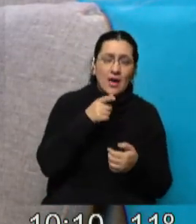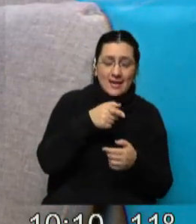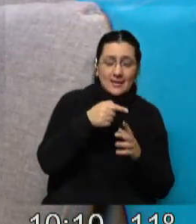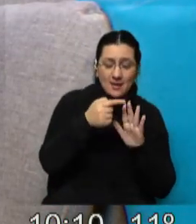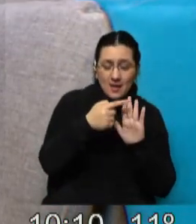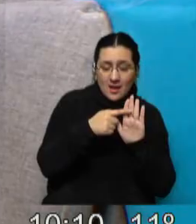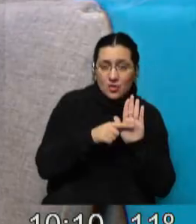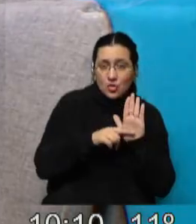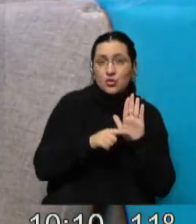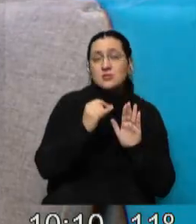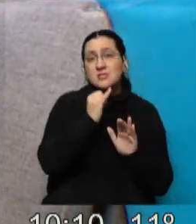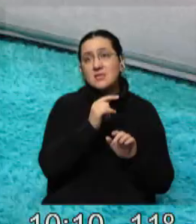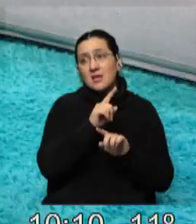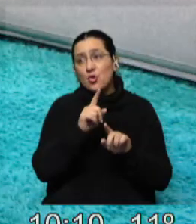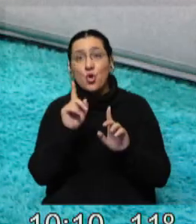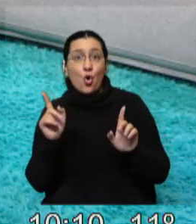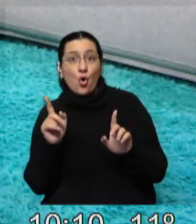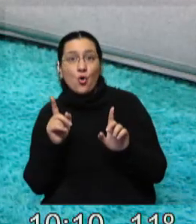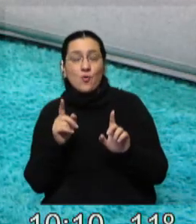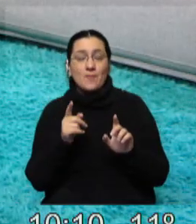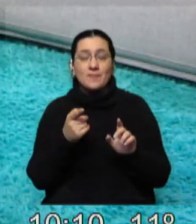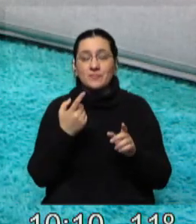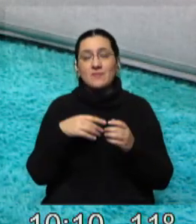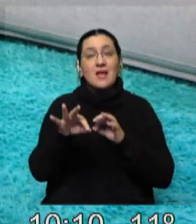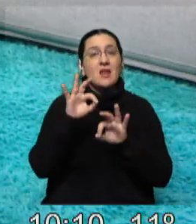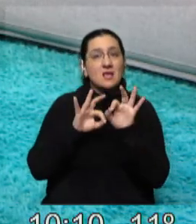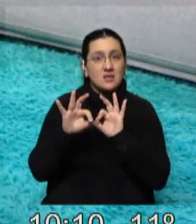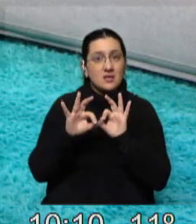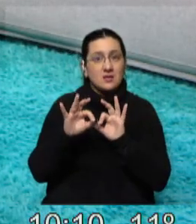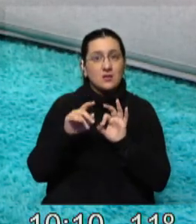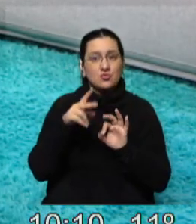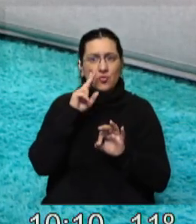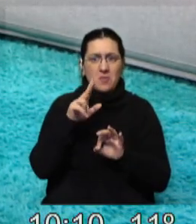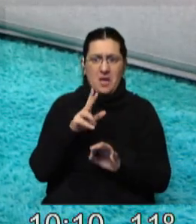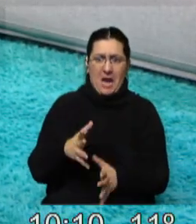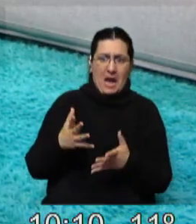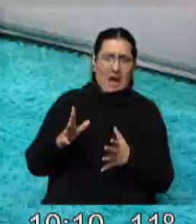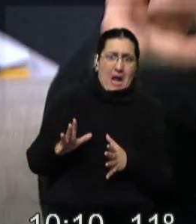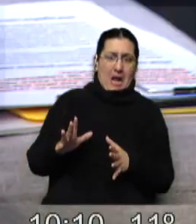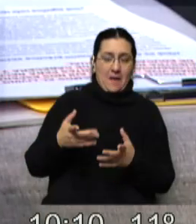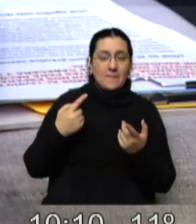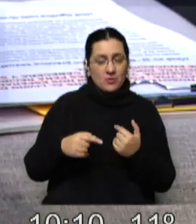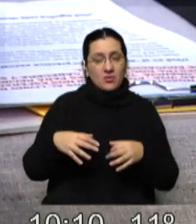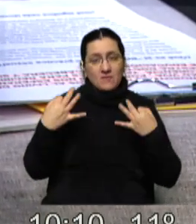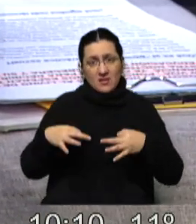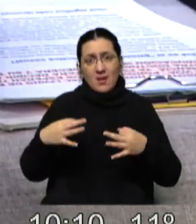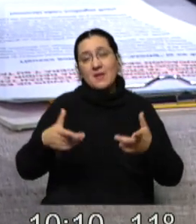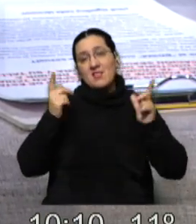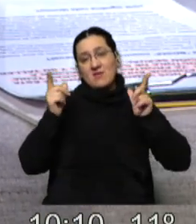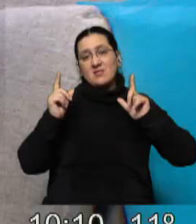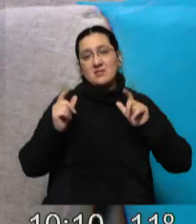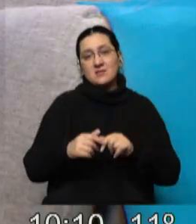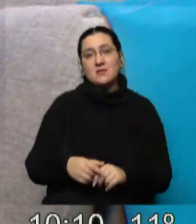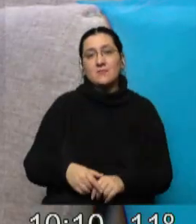se respetan los límites. Y bueno, y es para pasarla bien. Nosotros porque lo vemos y decimos, ¡ay, qué loco! Pero es para divertirse. Sí,